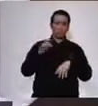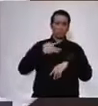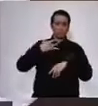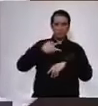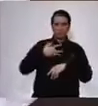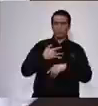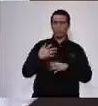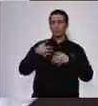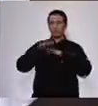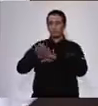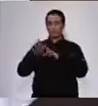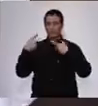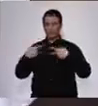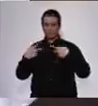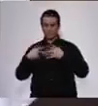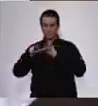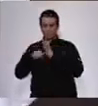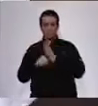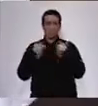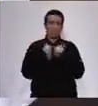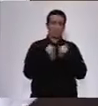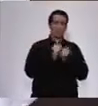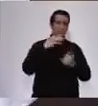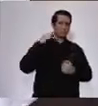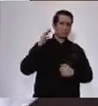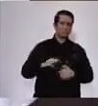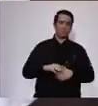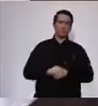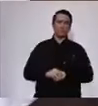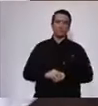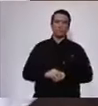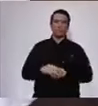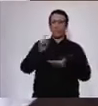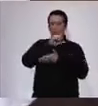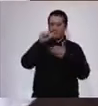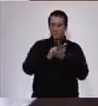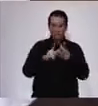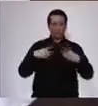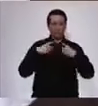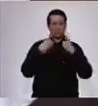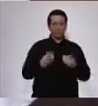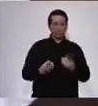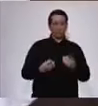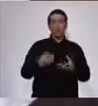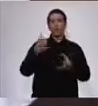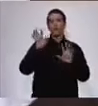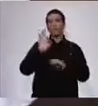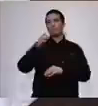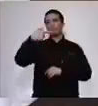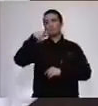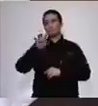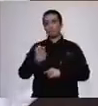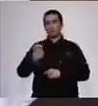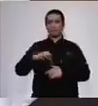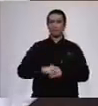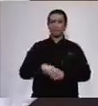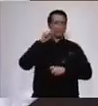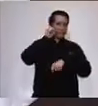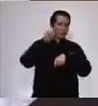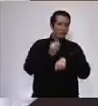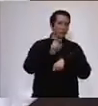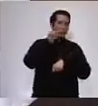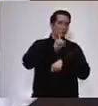o sentimental entre el delincuente y la víctima del feminicidio de igual forma la ley pretende dotar de atribuciones a la fiscalía general del